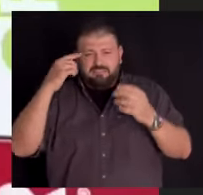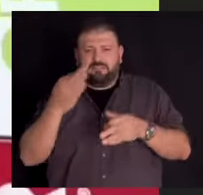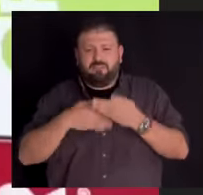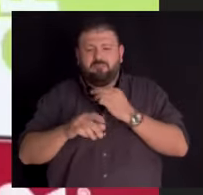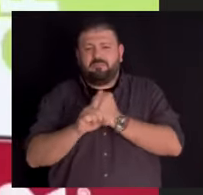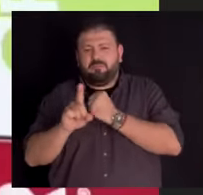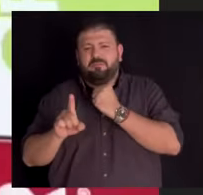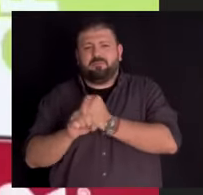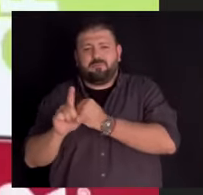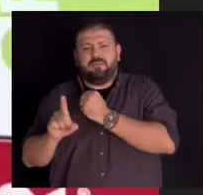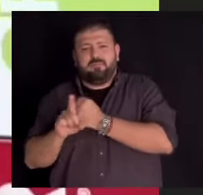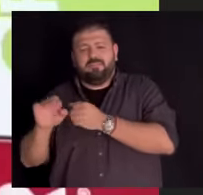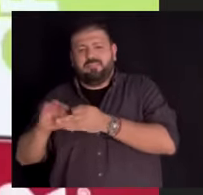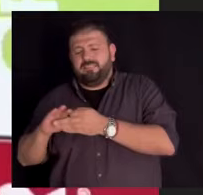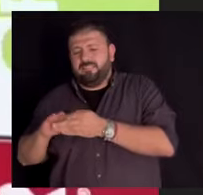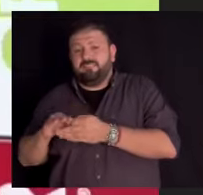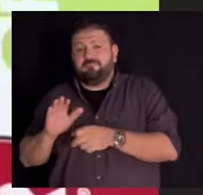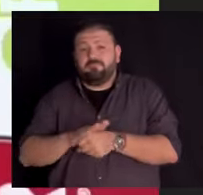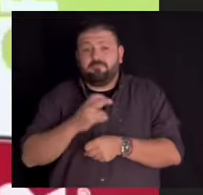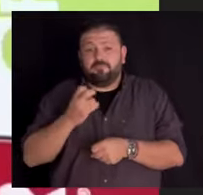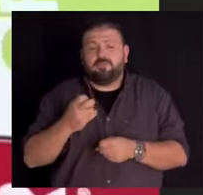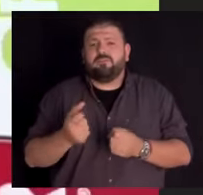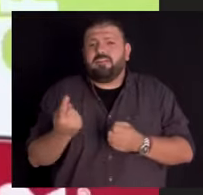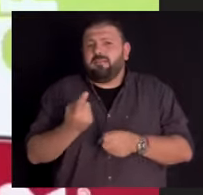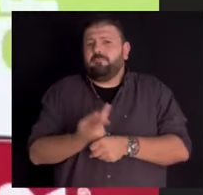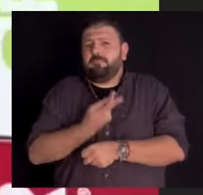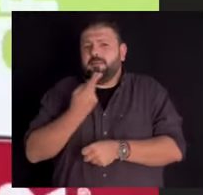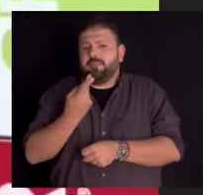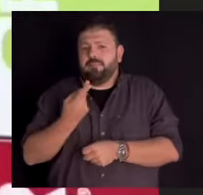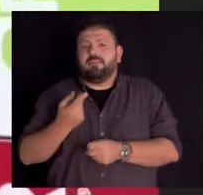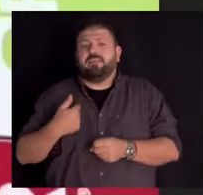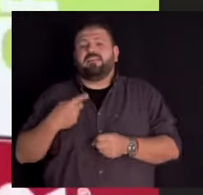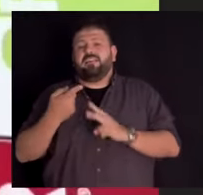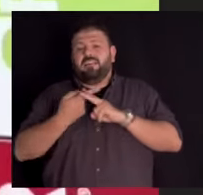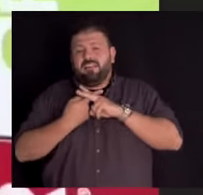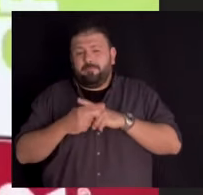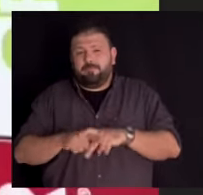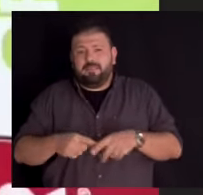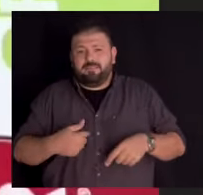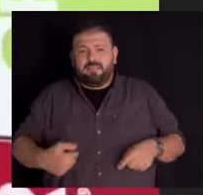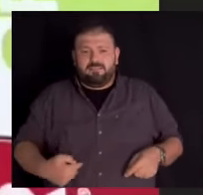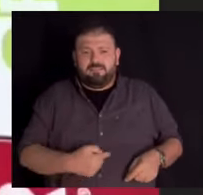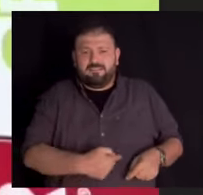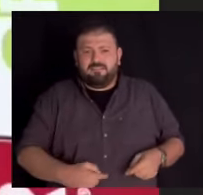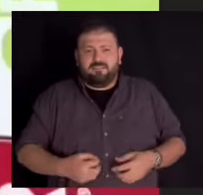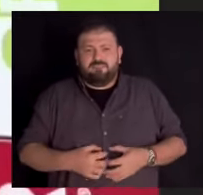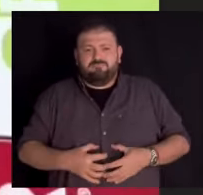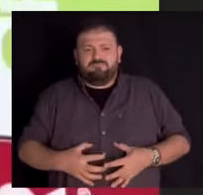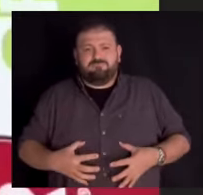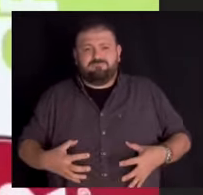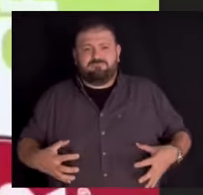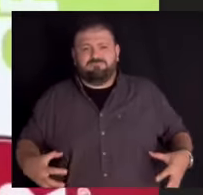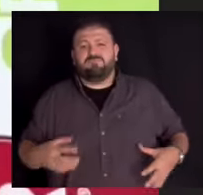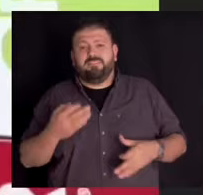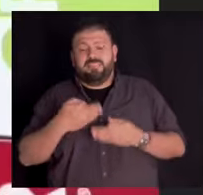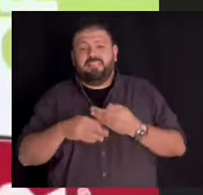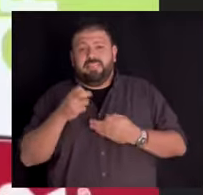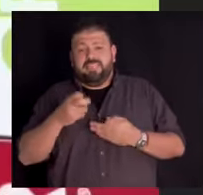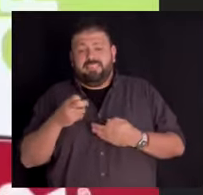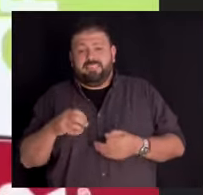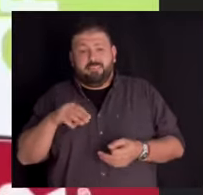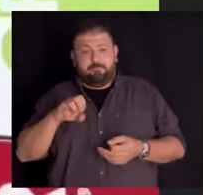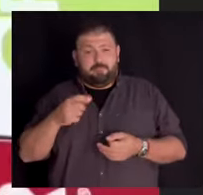etcétera. Entonces, ¿qué ocurre? Empieza a inflamarse el intestino y empieza a tener algo que se llama megacolon. Yo